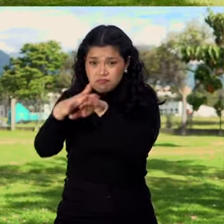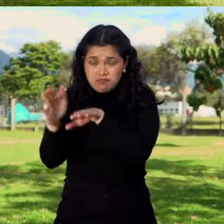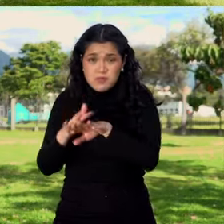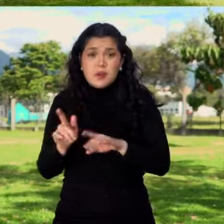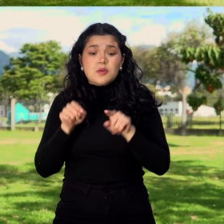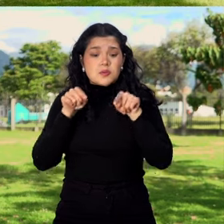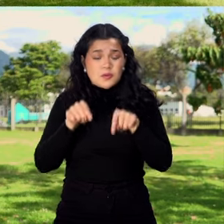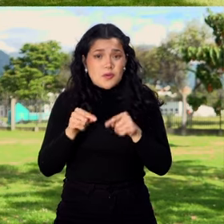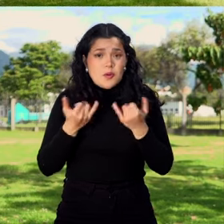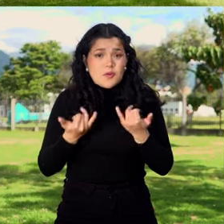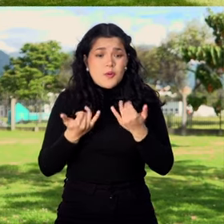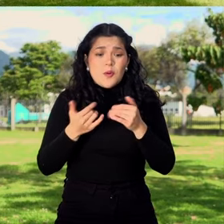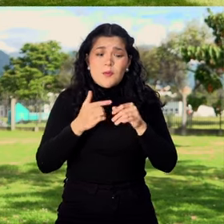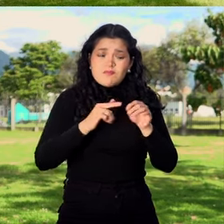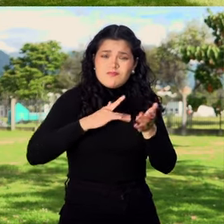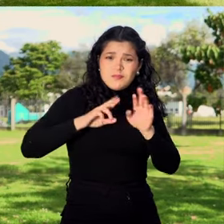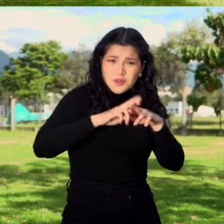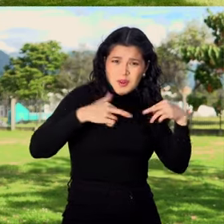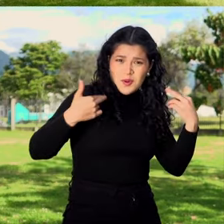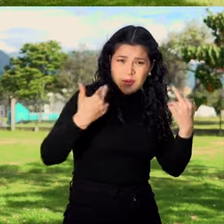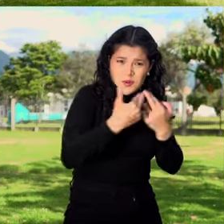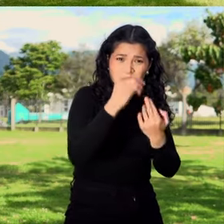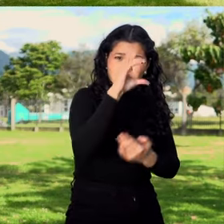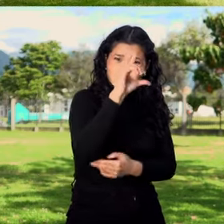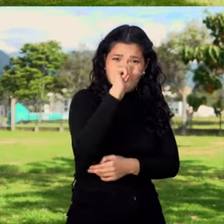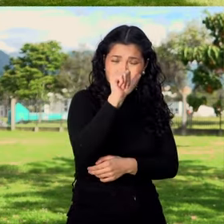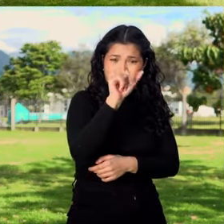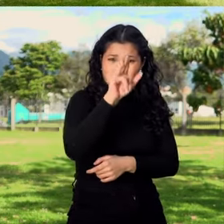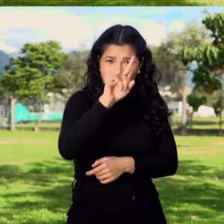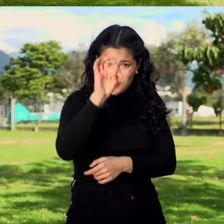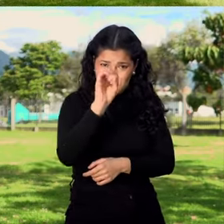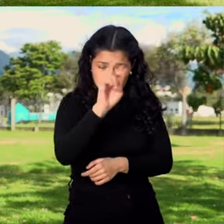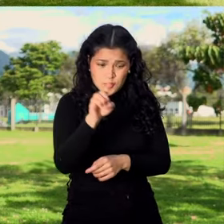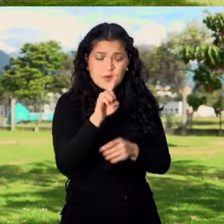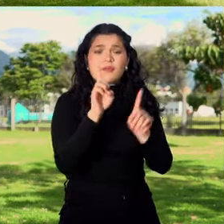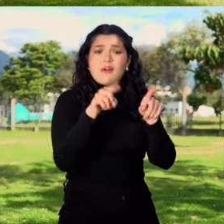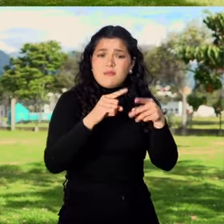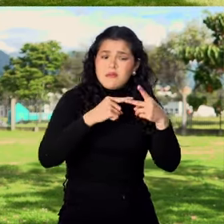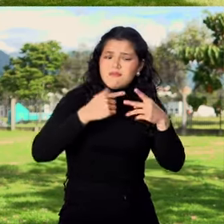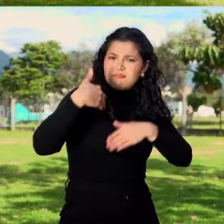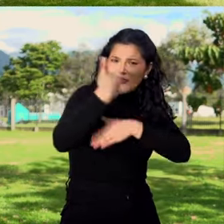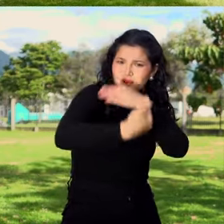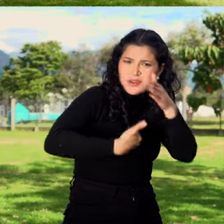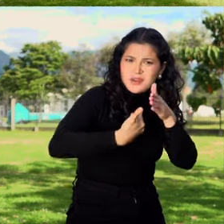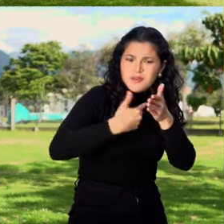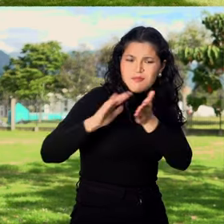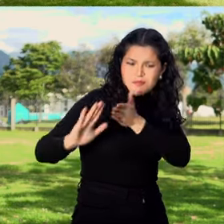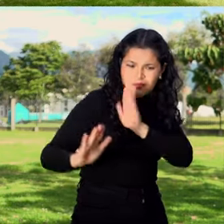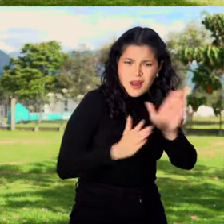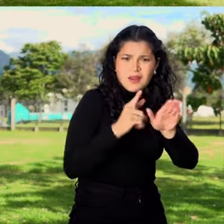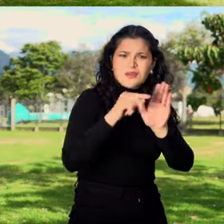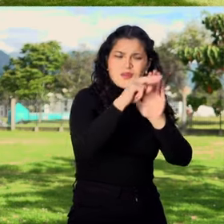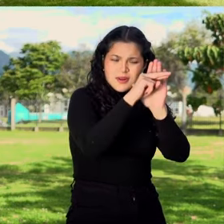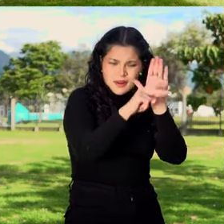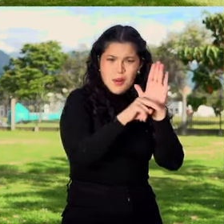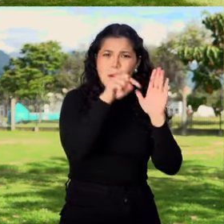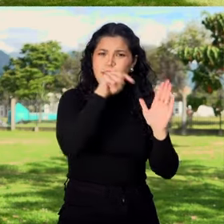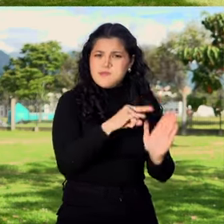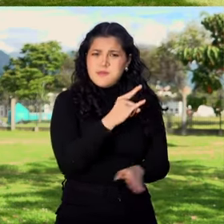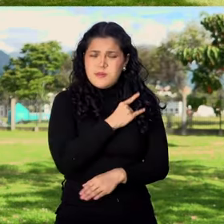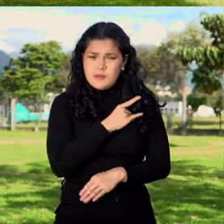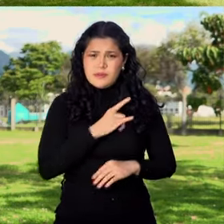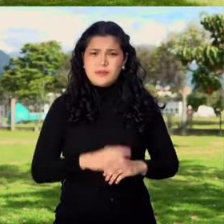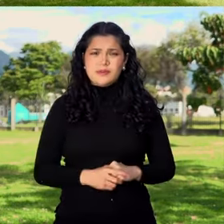en el marco de los claustros y las colegiaturas y en el marco del proceso de planeación establecido por las normas de la